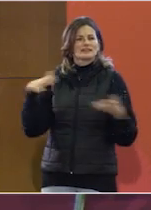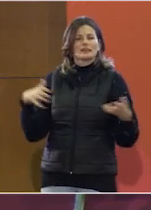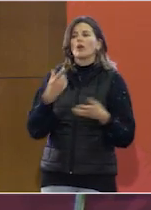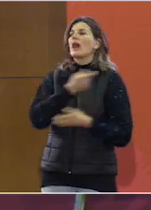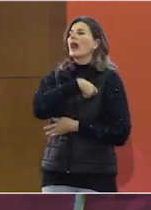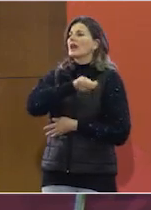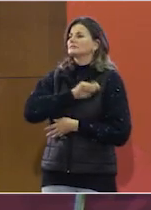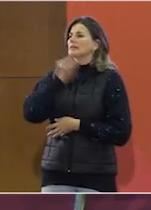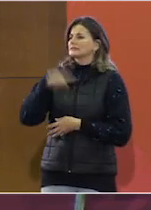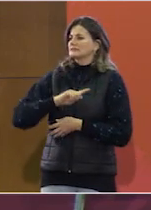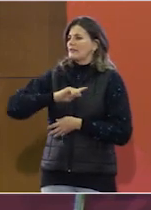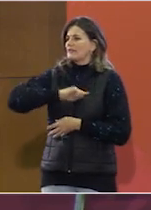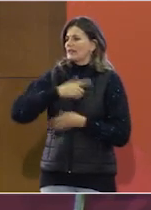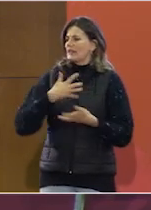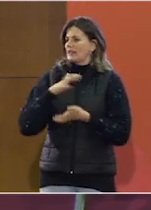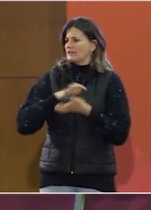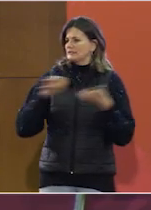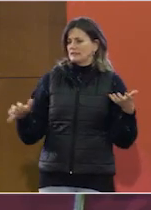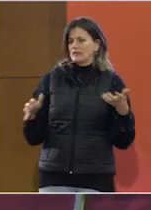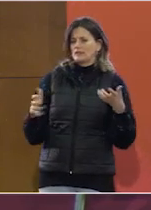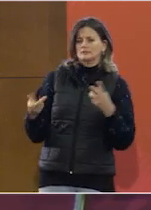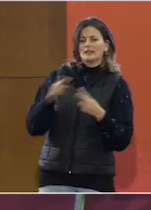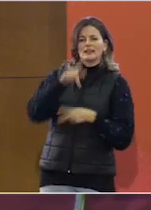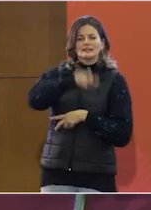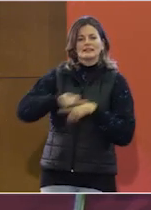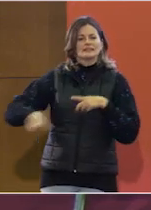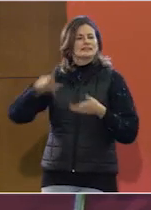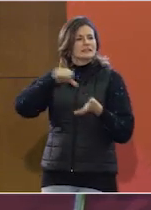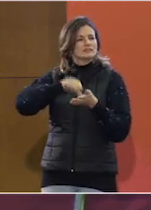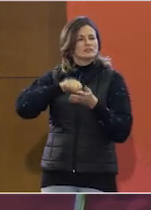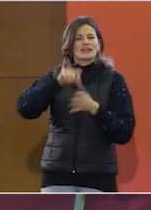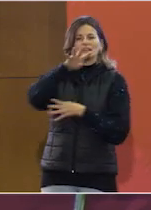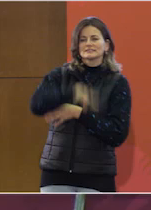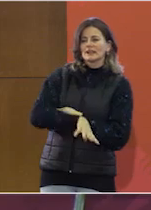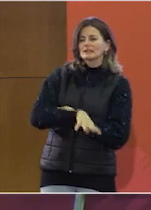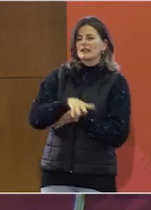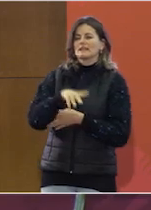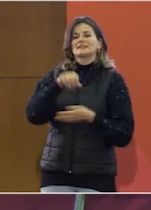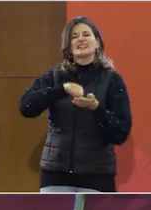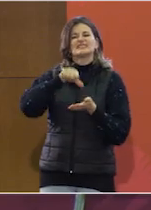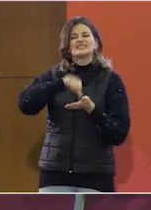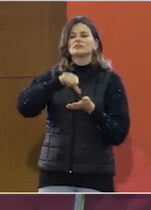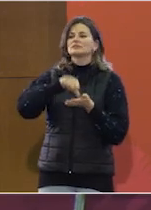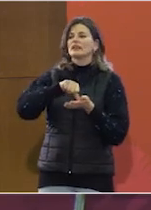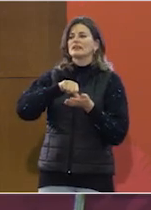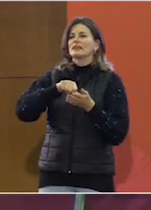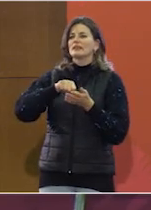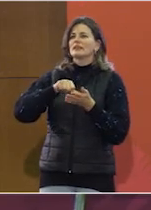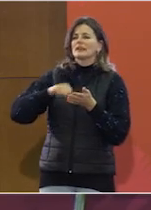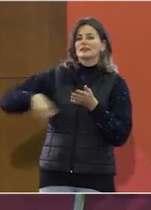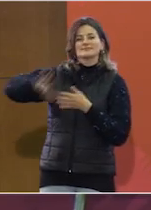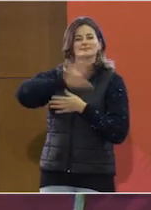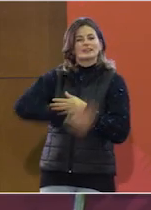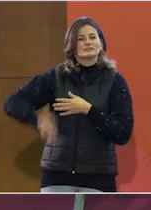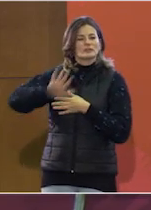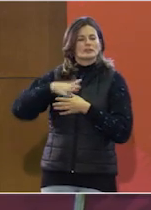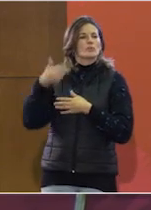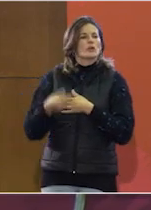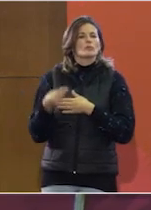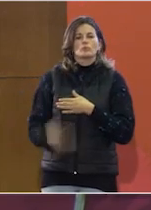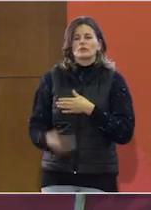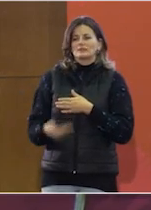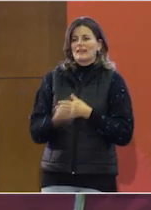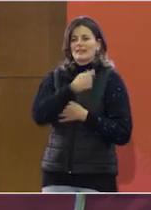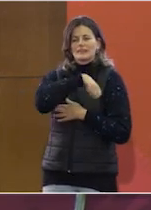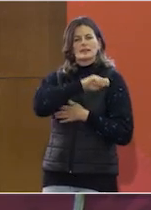España hay heridas. Que hay heridas entre ciudadanos catalanes y que hay heridas entre una parte muy importante de la ciudadanía